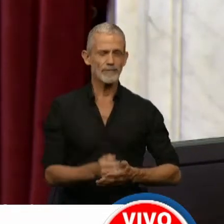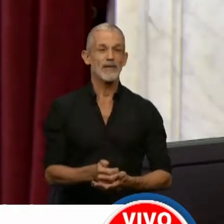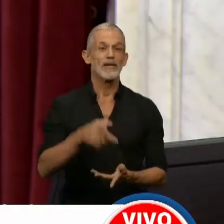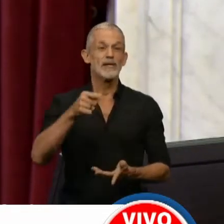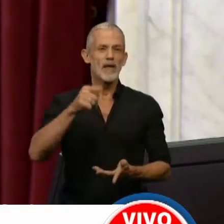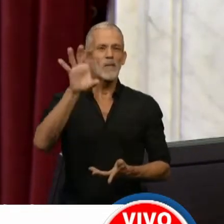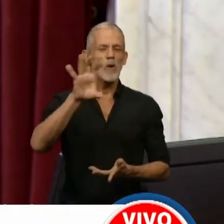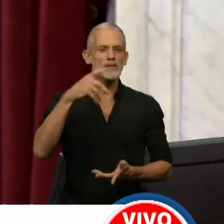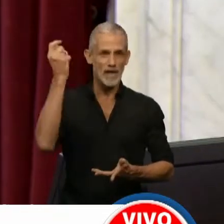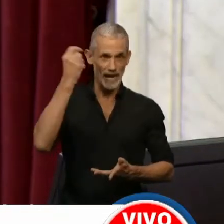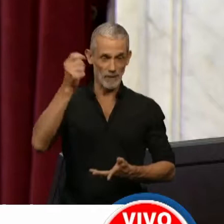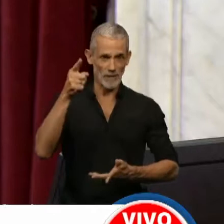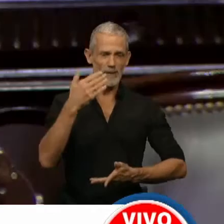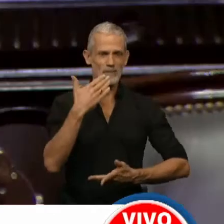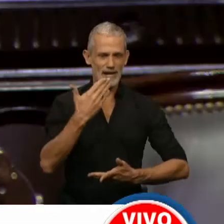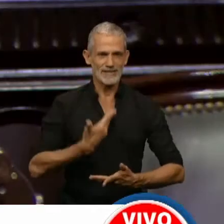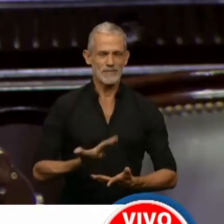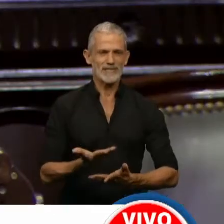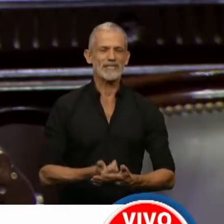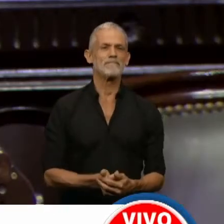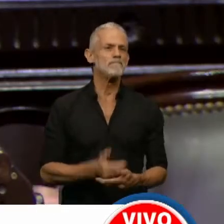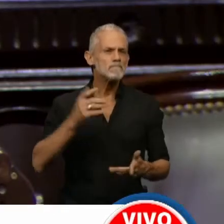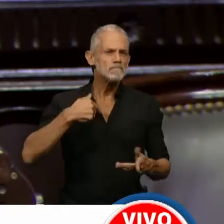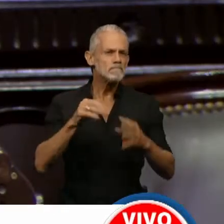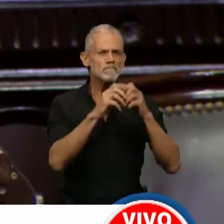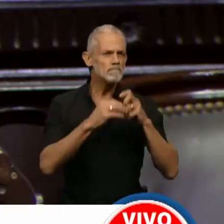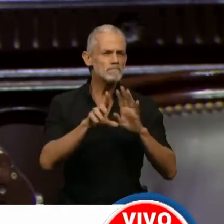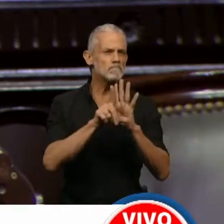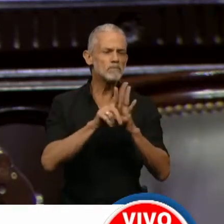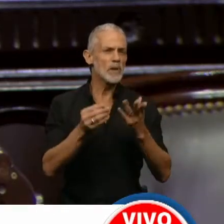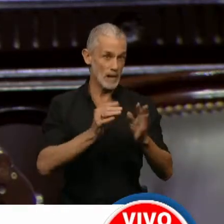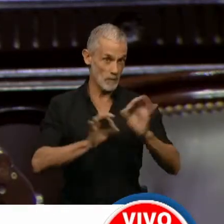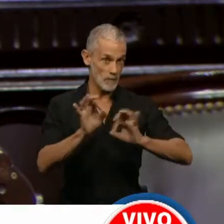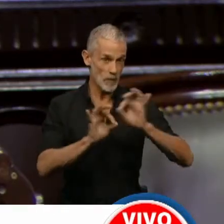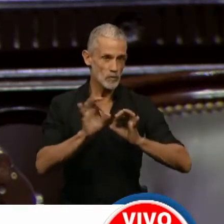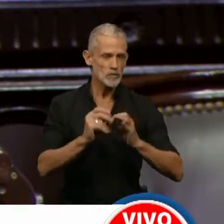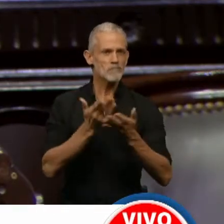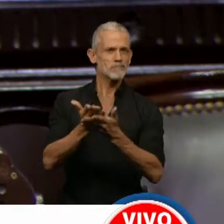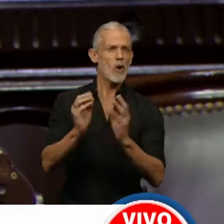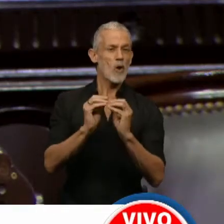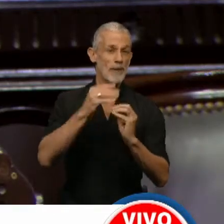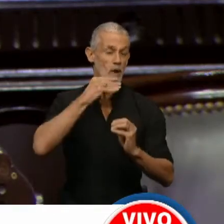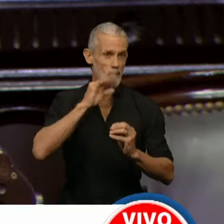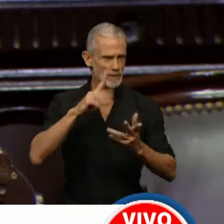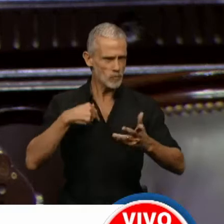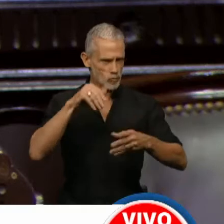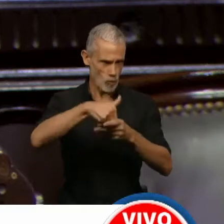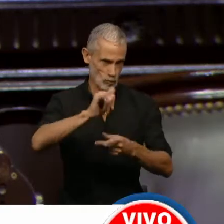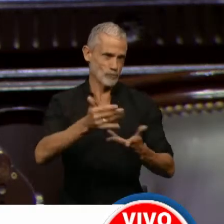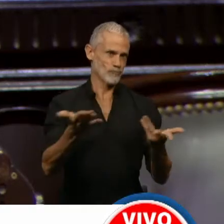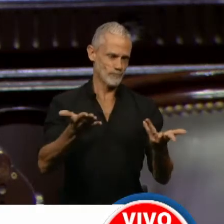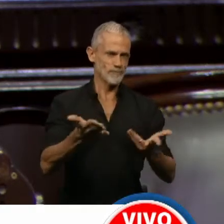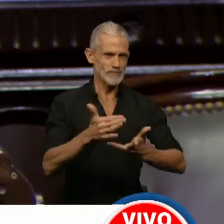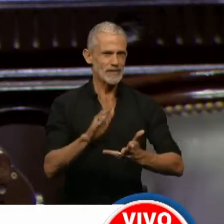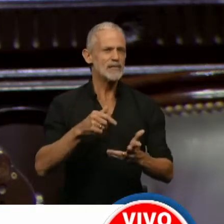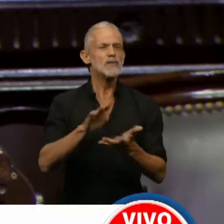La Pampa. Gracias, señor presidente. Estamos tratando un proyecto de ley que presentó el compañero Massa, que por supuesto acompañamos, y